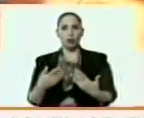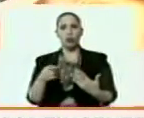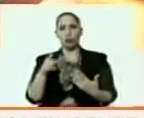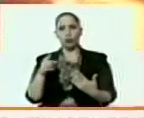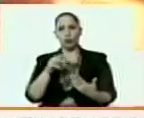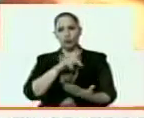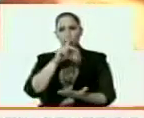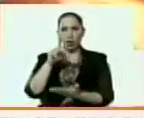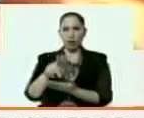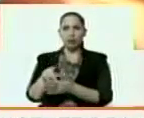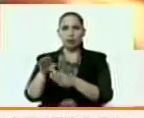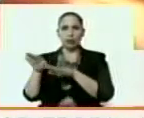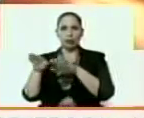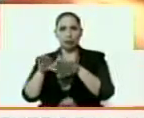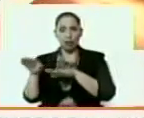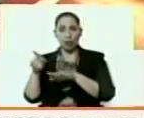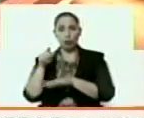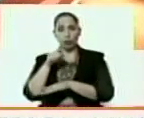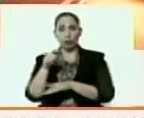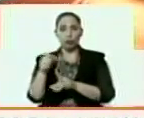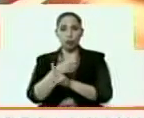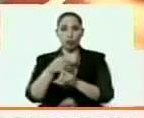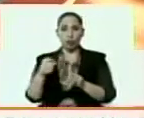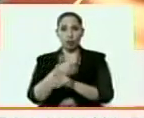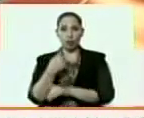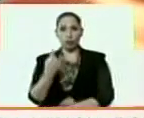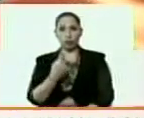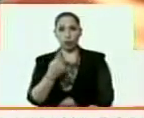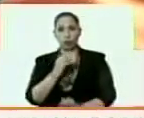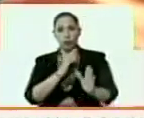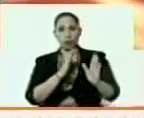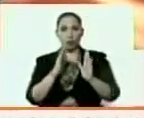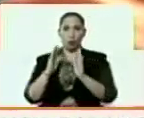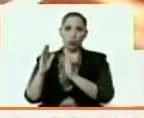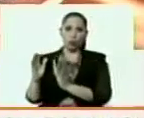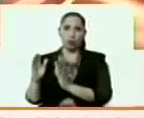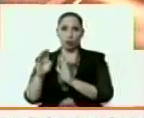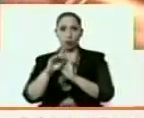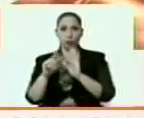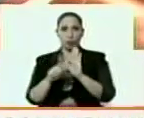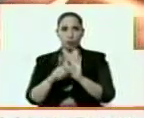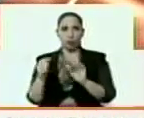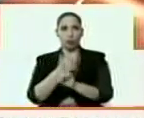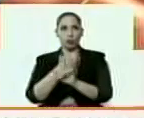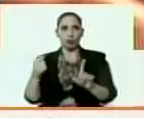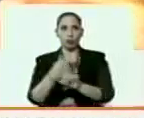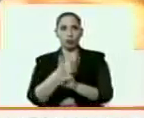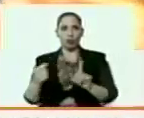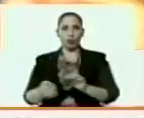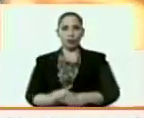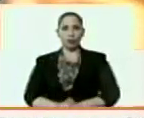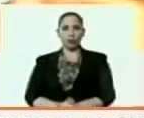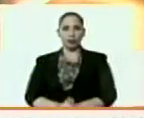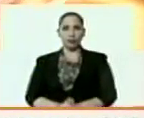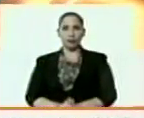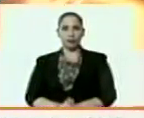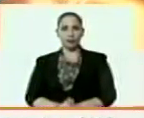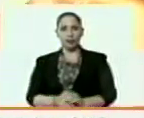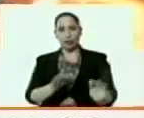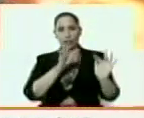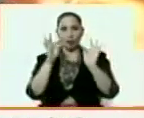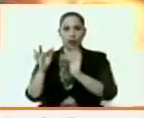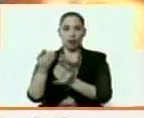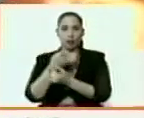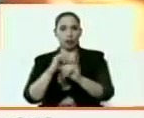extranjero, estás violentando no solamente el orden constitucional, estás violentando el orden histórico de nuestro legado independentista